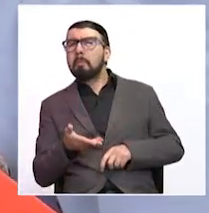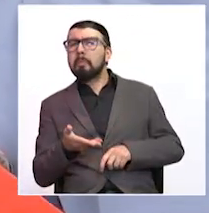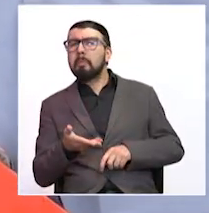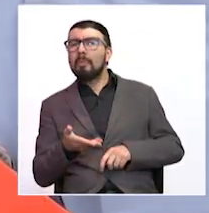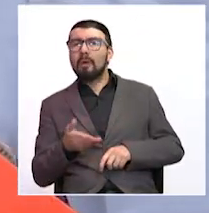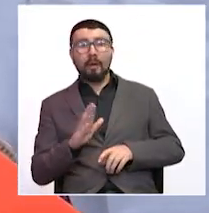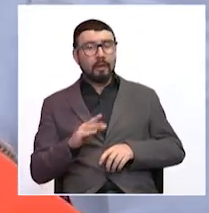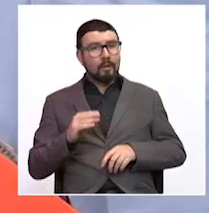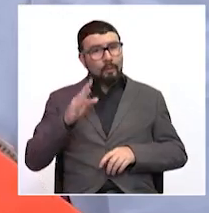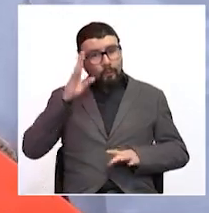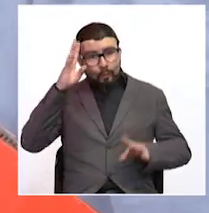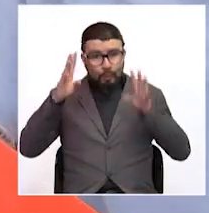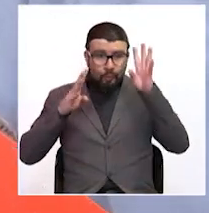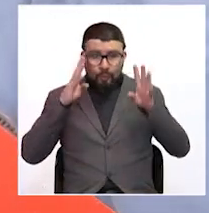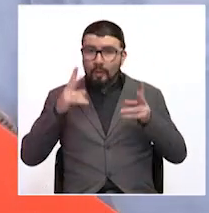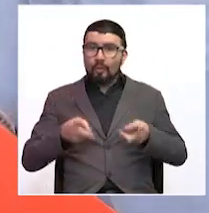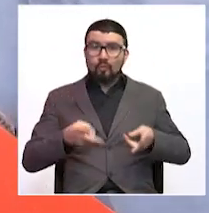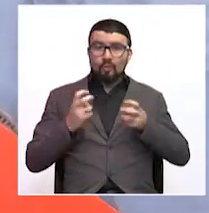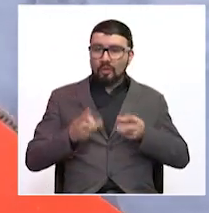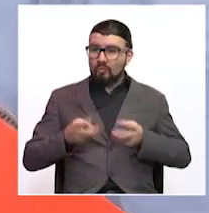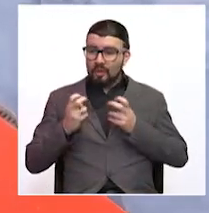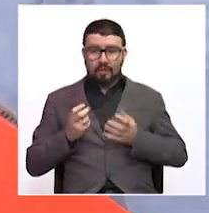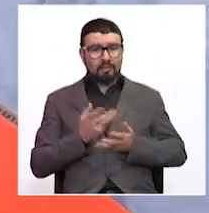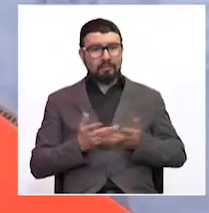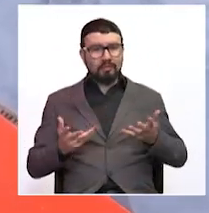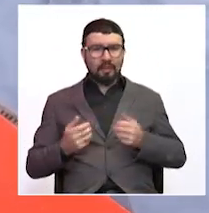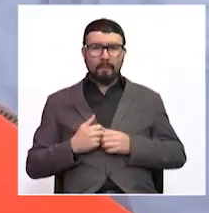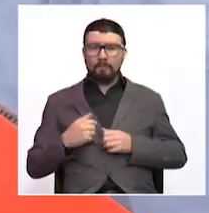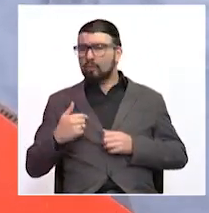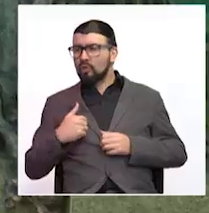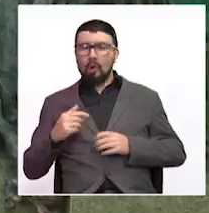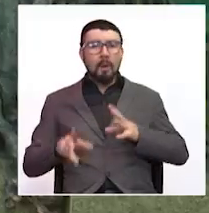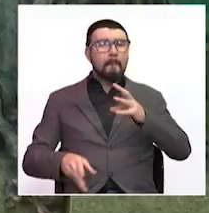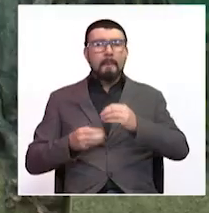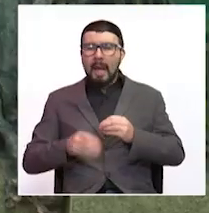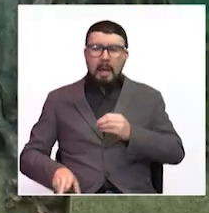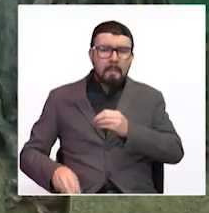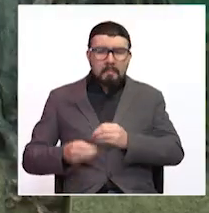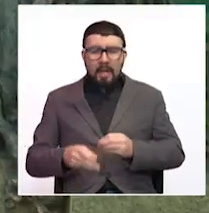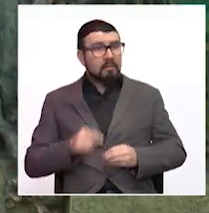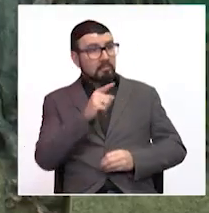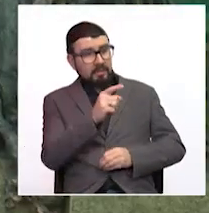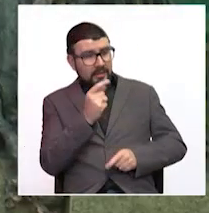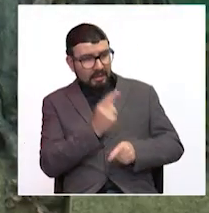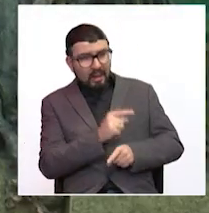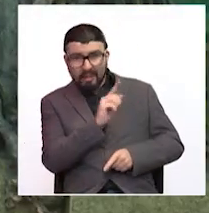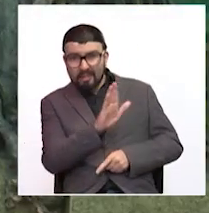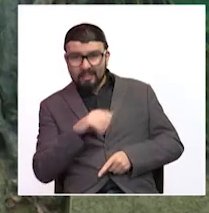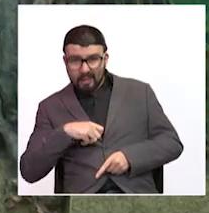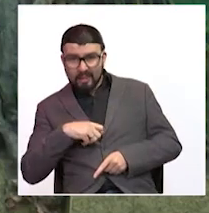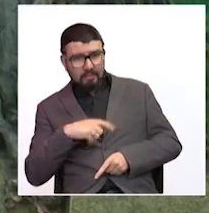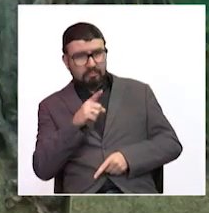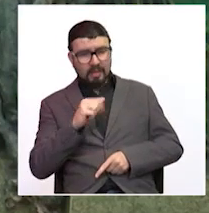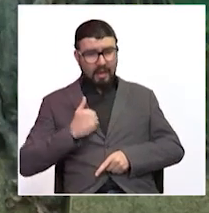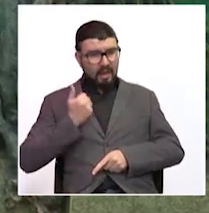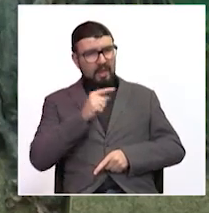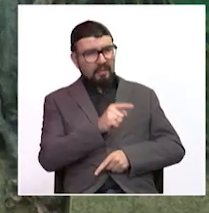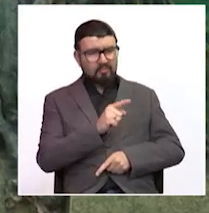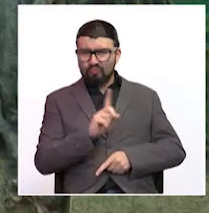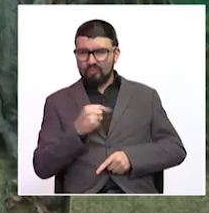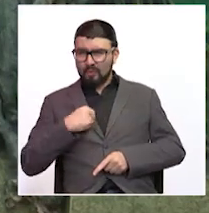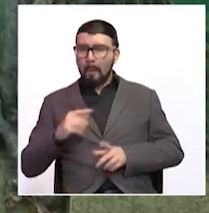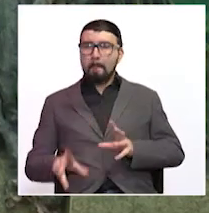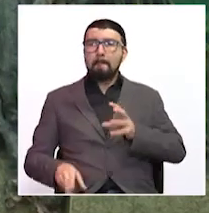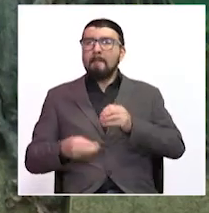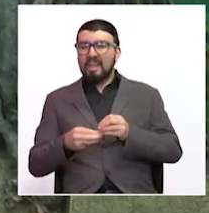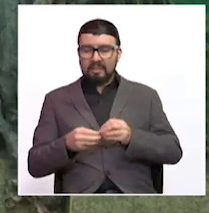innovación entonces él yo le ate otro sistema distinto a como ellos trajeron de canadá acá